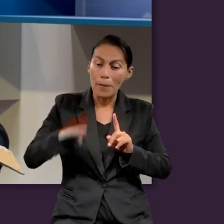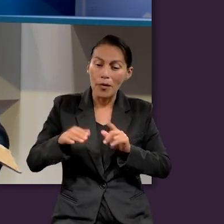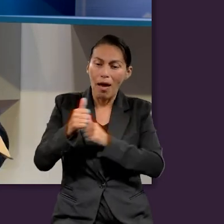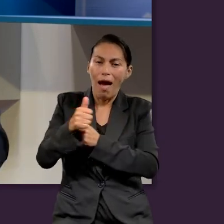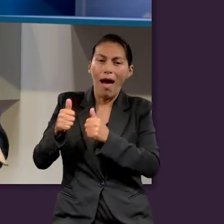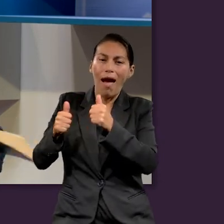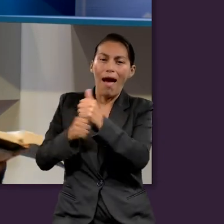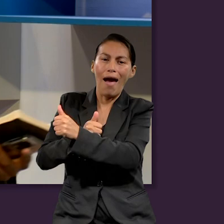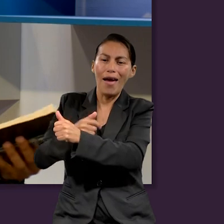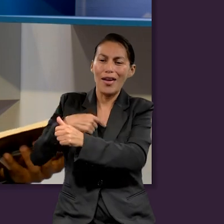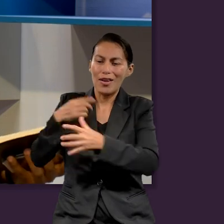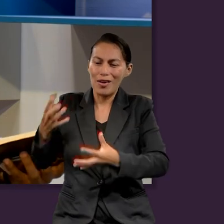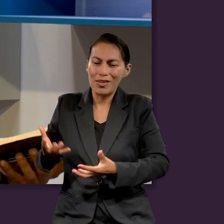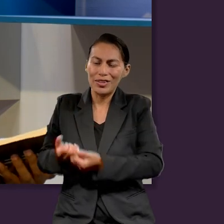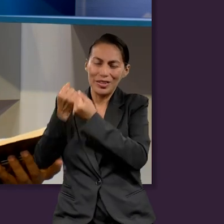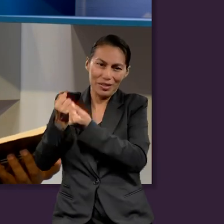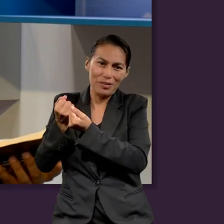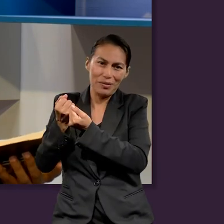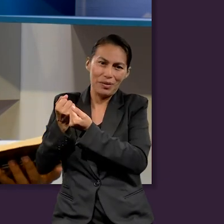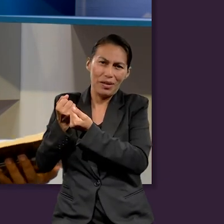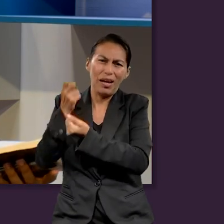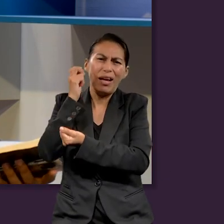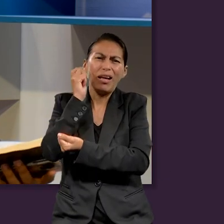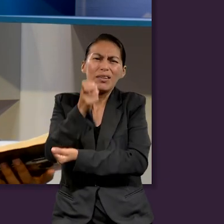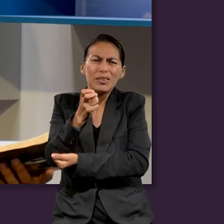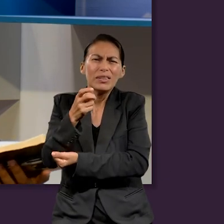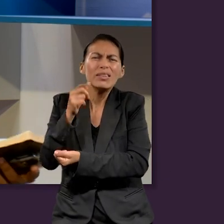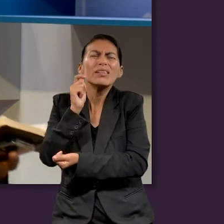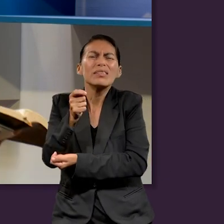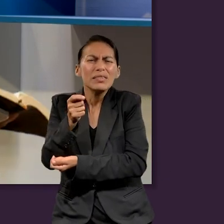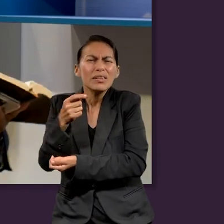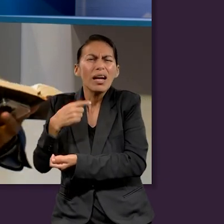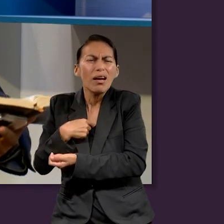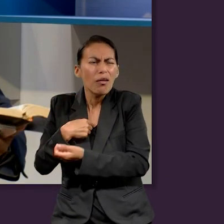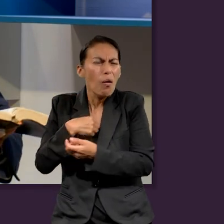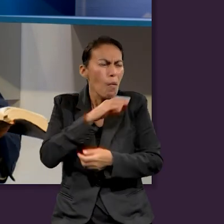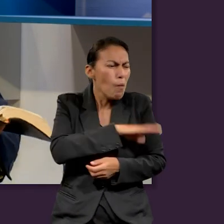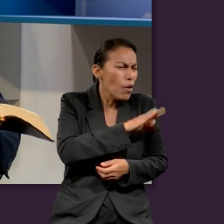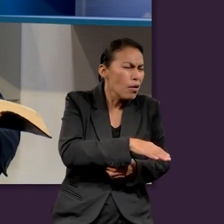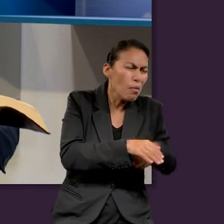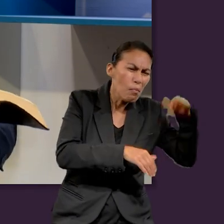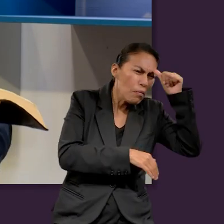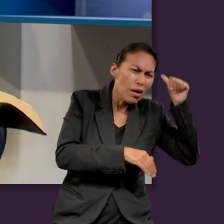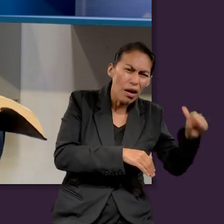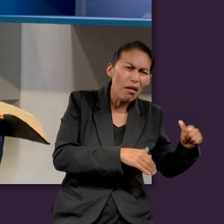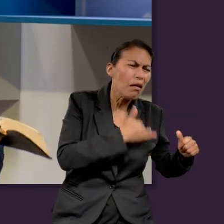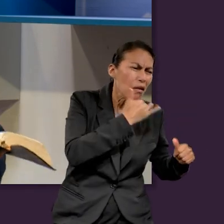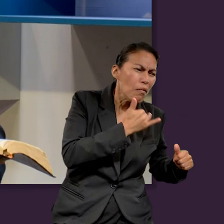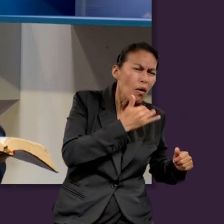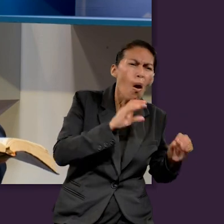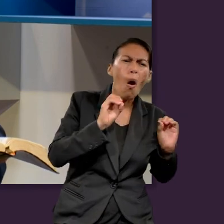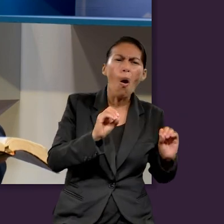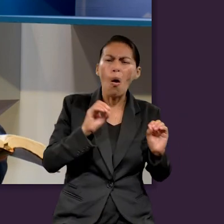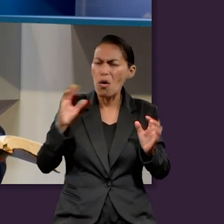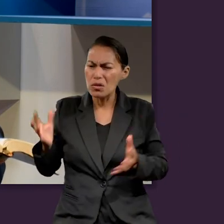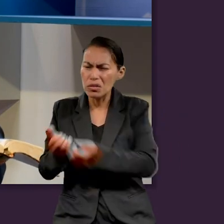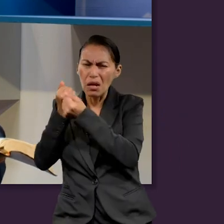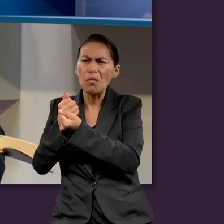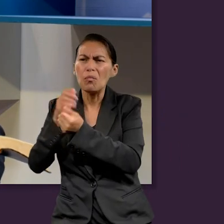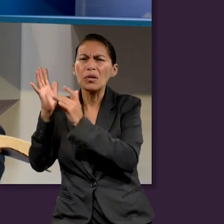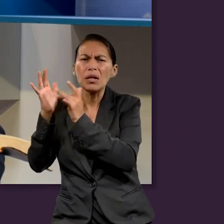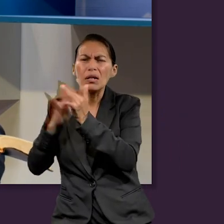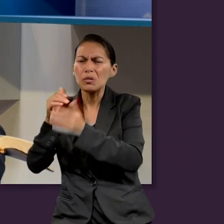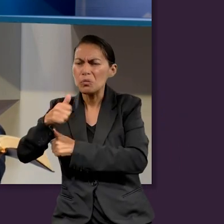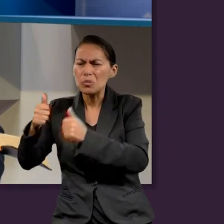para que nosotros podamos tener vida y esa mediación Es acaso es